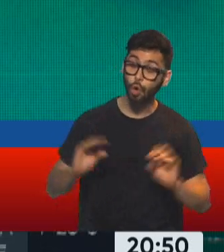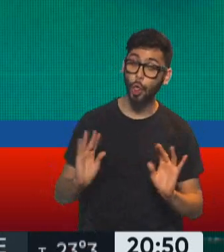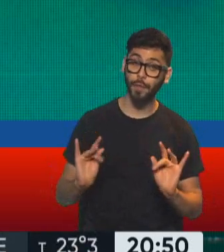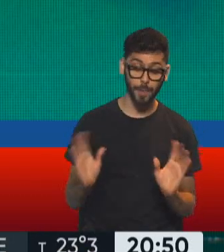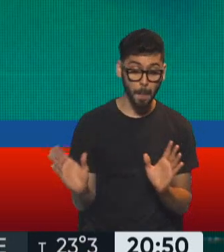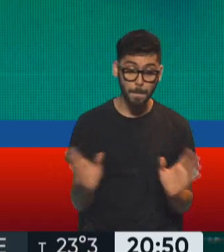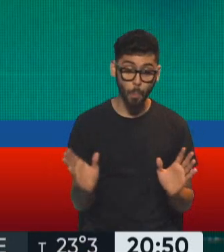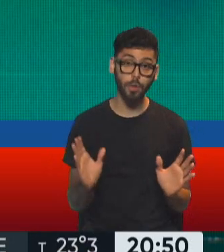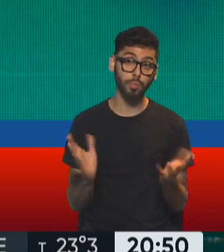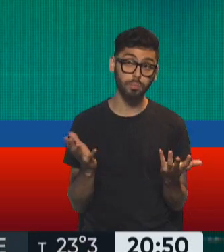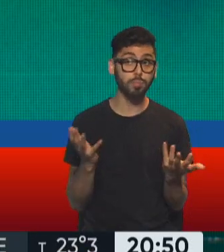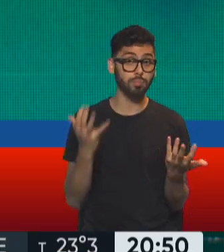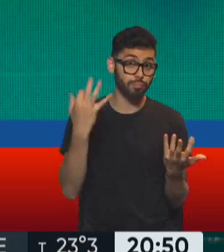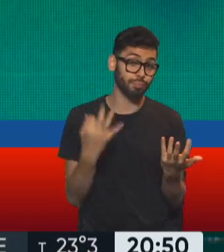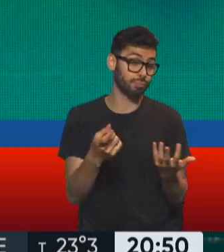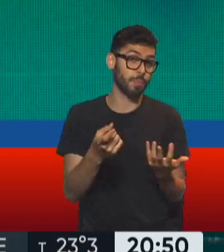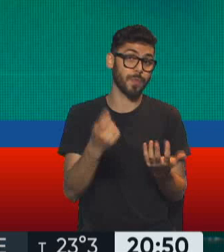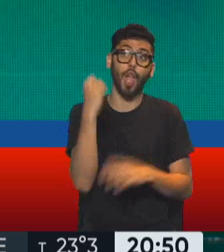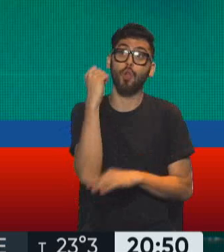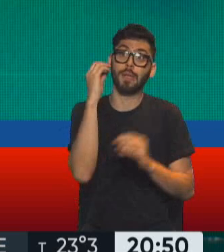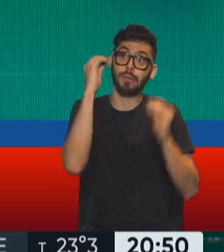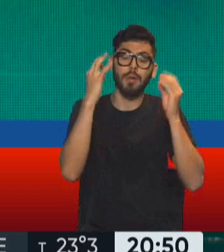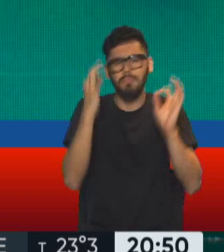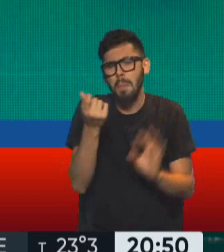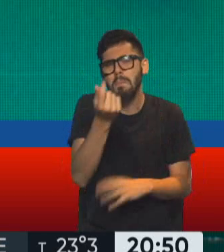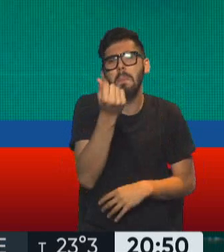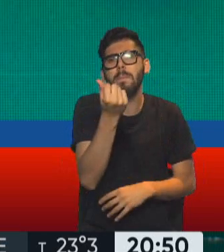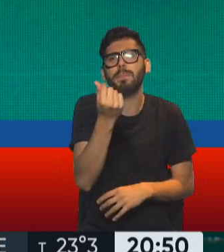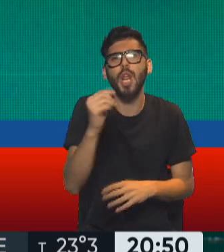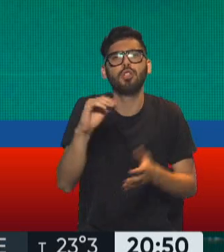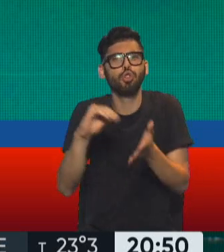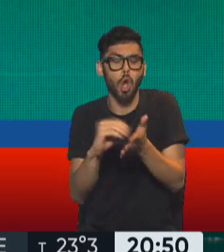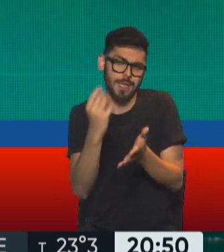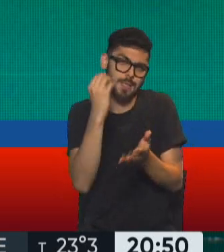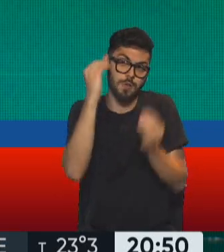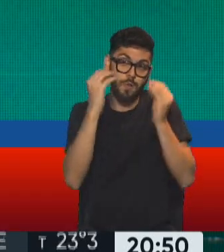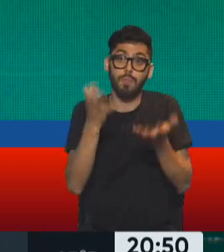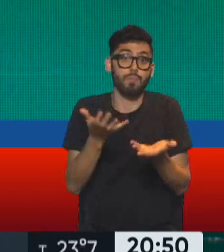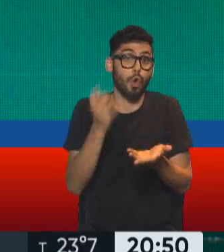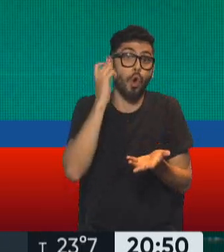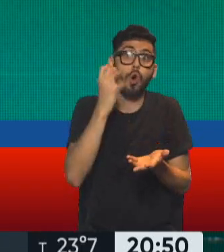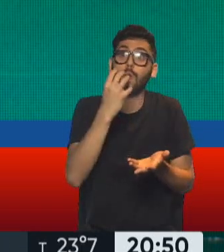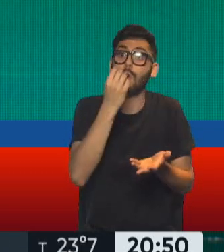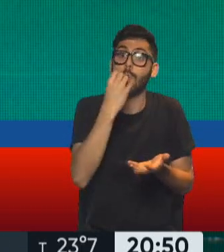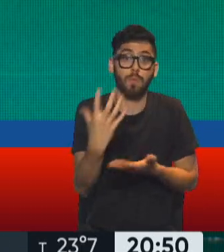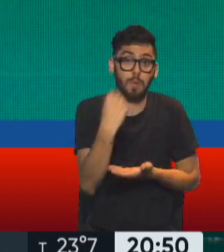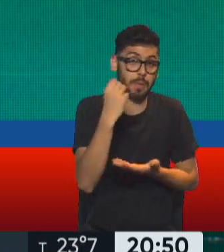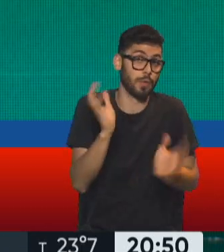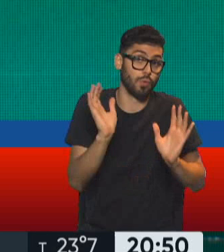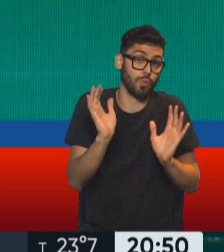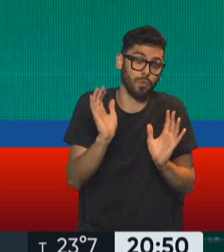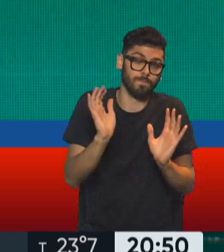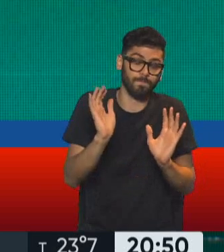en donde hay preocupación por lo que pasa con la economía, con los precios básicamente, con el acceso a los alimentos, que algunos